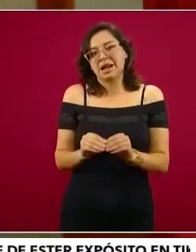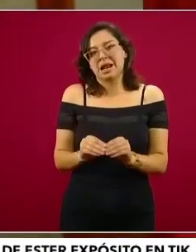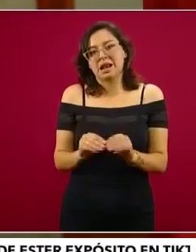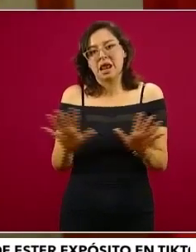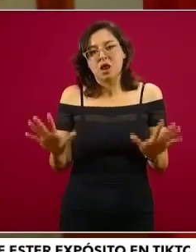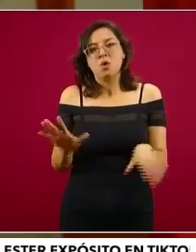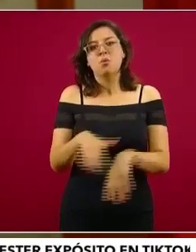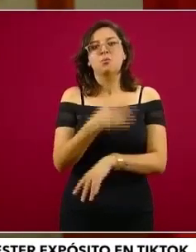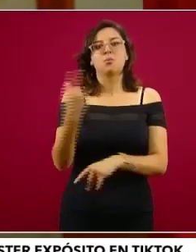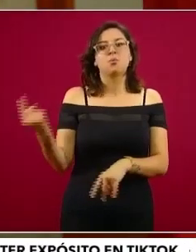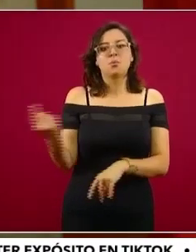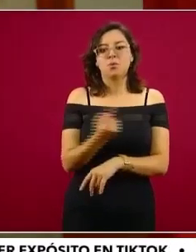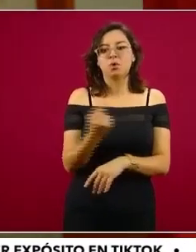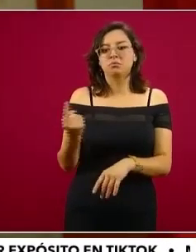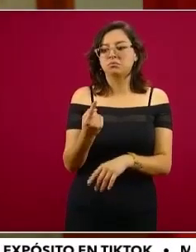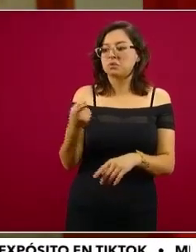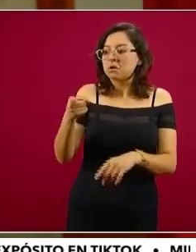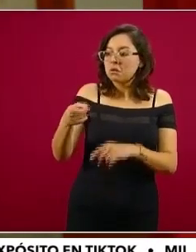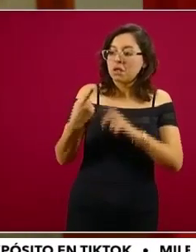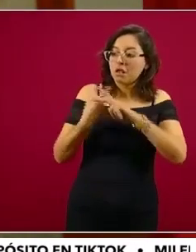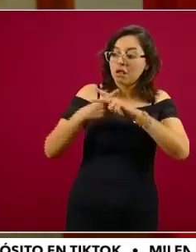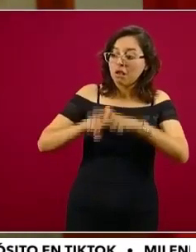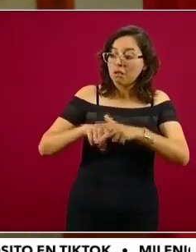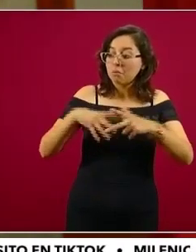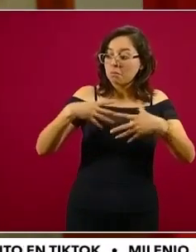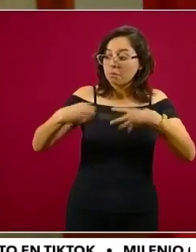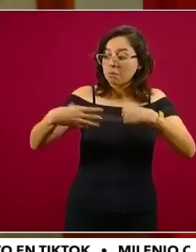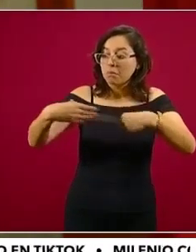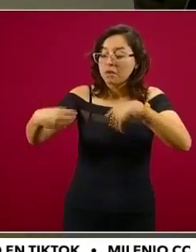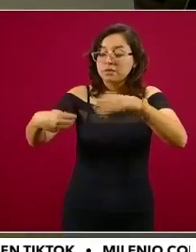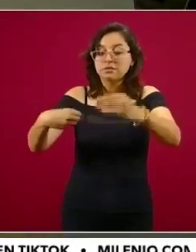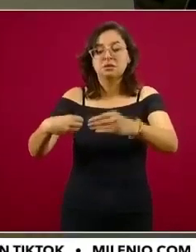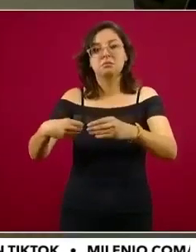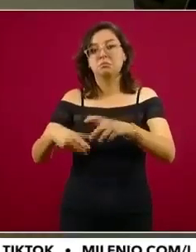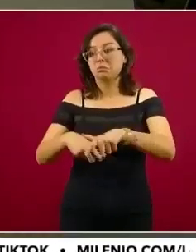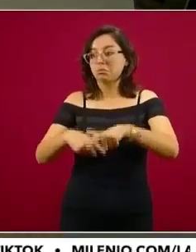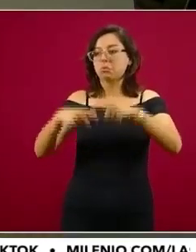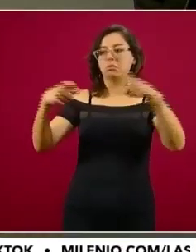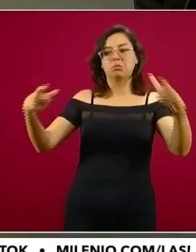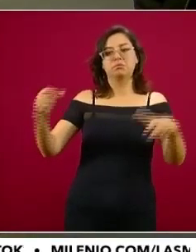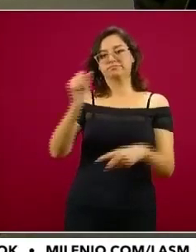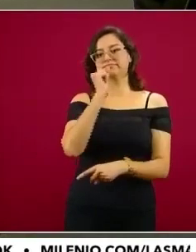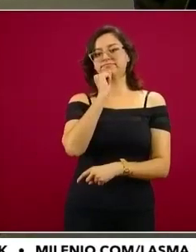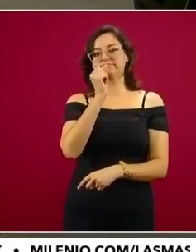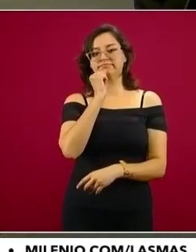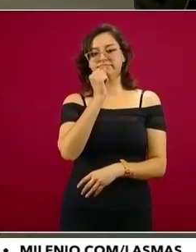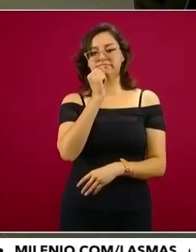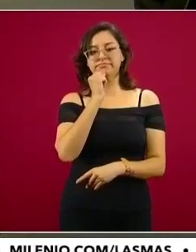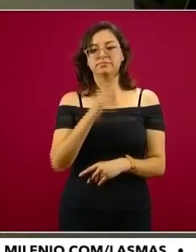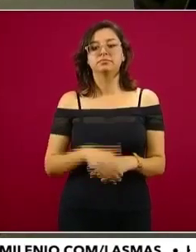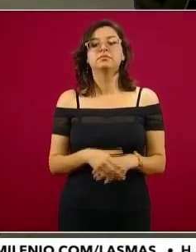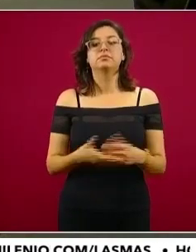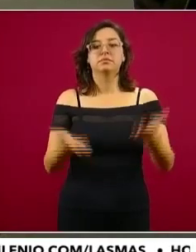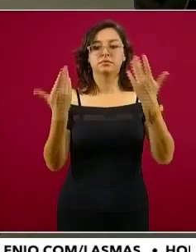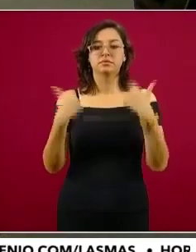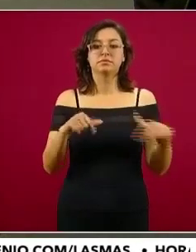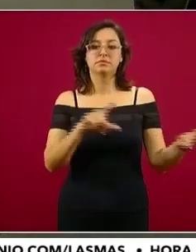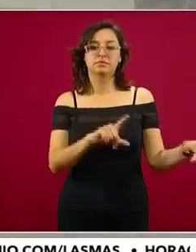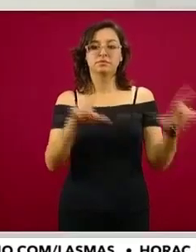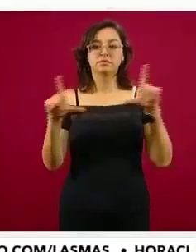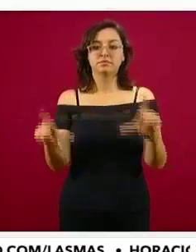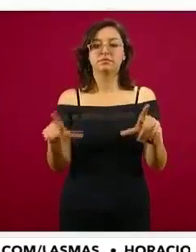comparable con el momento de su epidemia que están en este momento teniendo. En la siguiente diapositiva ahora veremos la